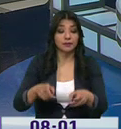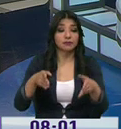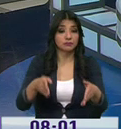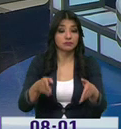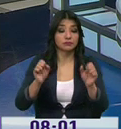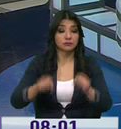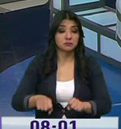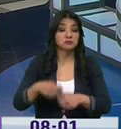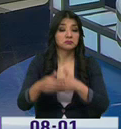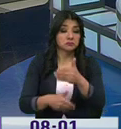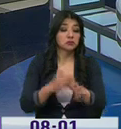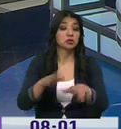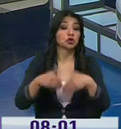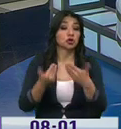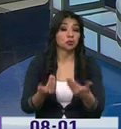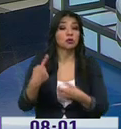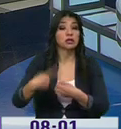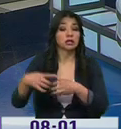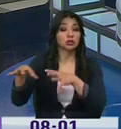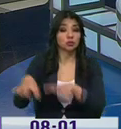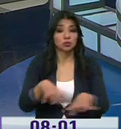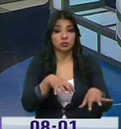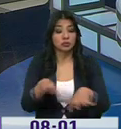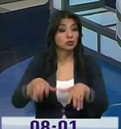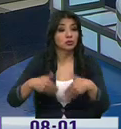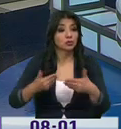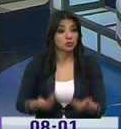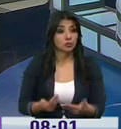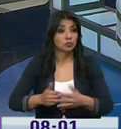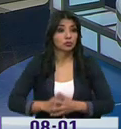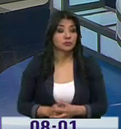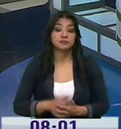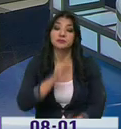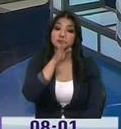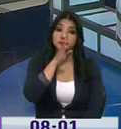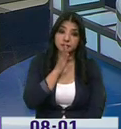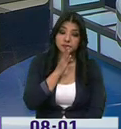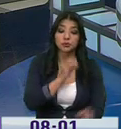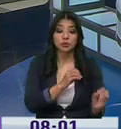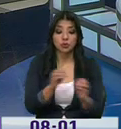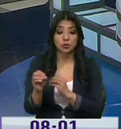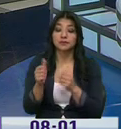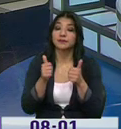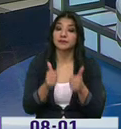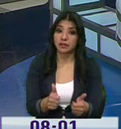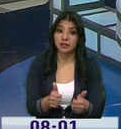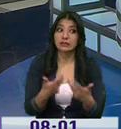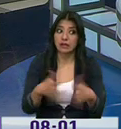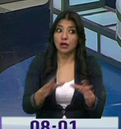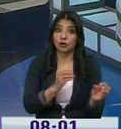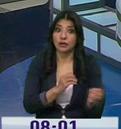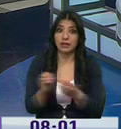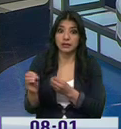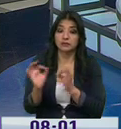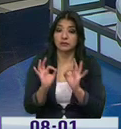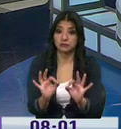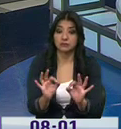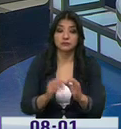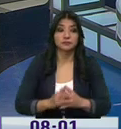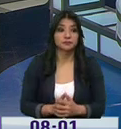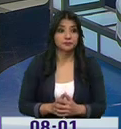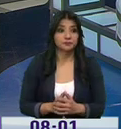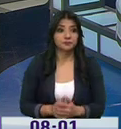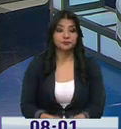a ver cómo se va a movilizar la ciudad en esos días. Uh-huh. Hay que tener paciencia, organizarse ya. Organizarse sí, sobre todo. Organizarse, es en verdad.